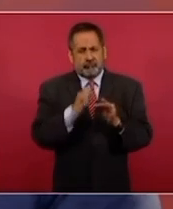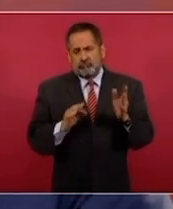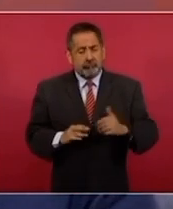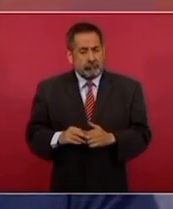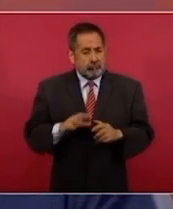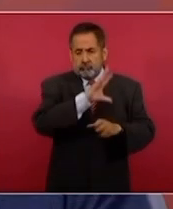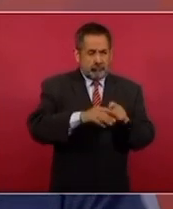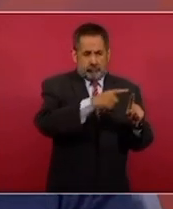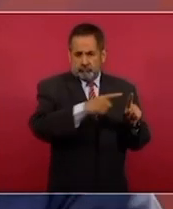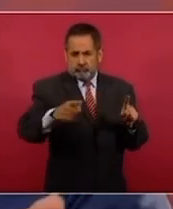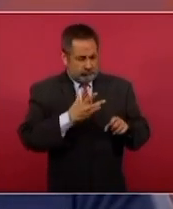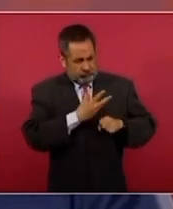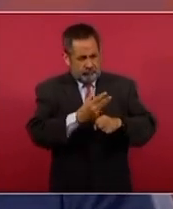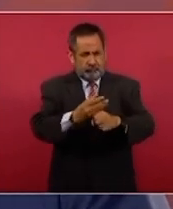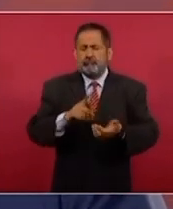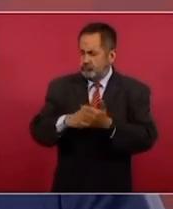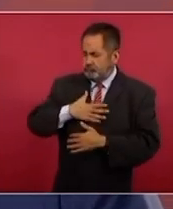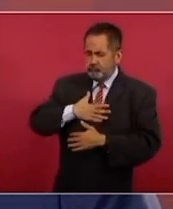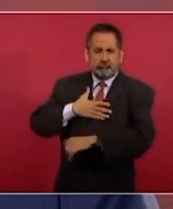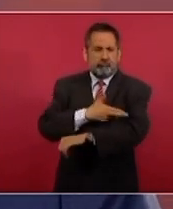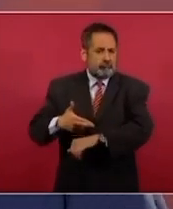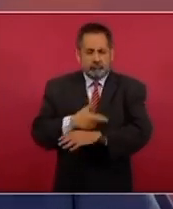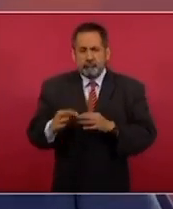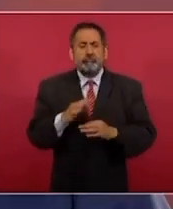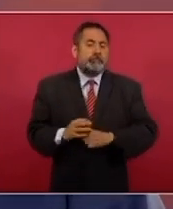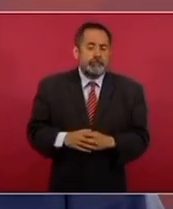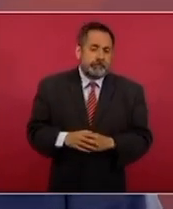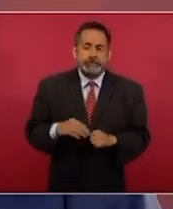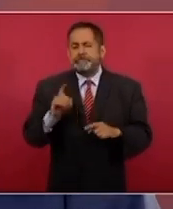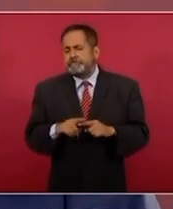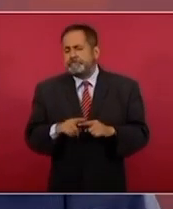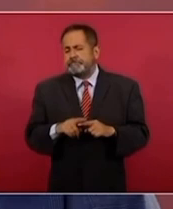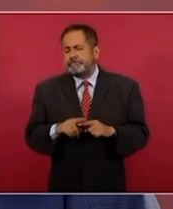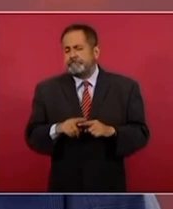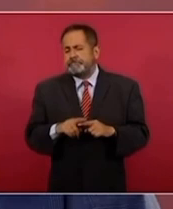desde todo el tramo de la obra participaron